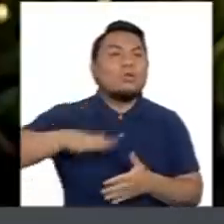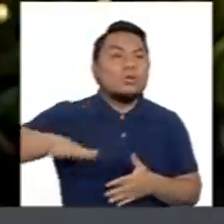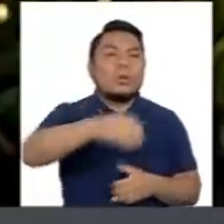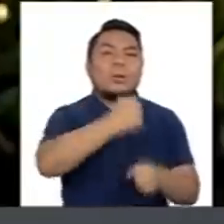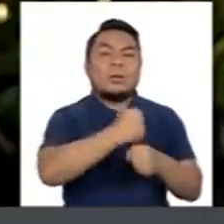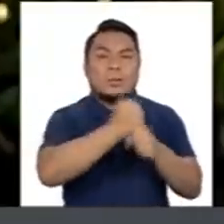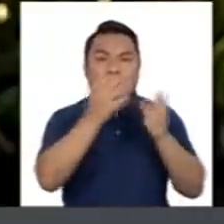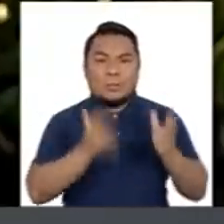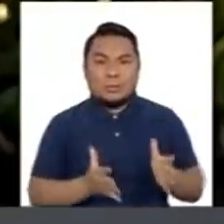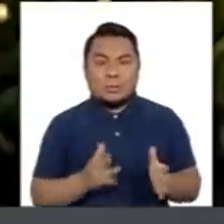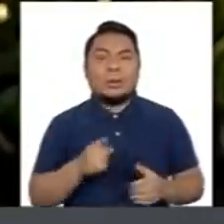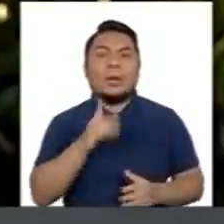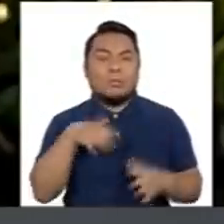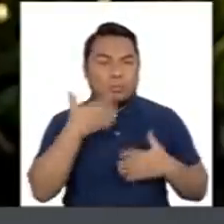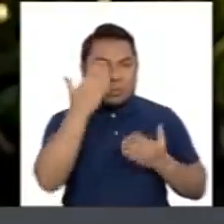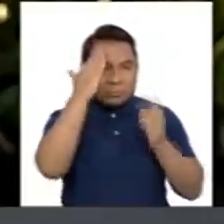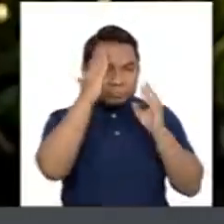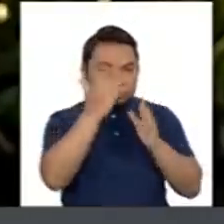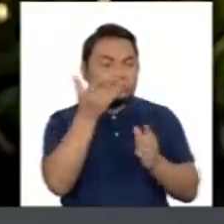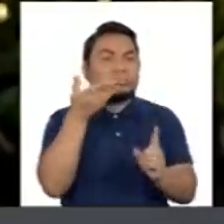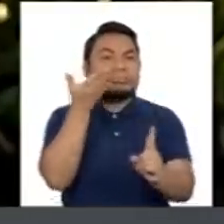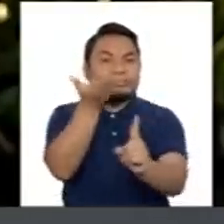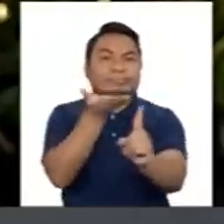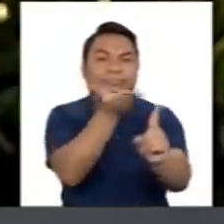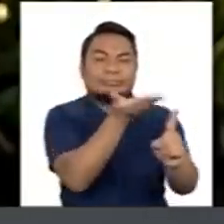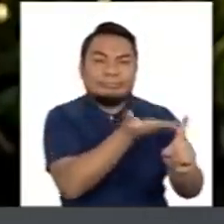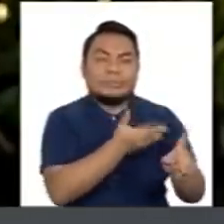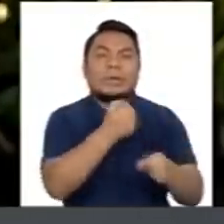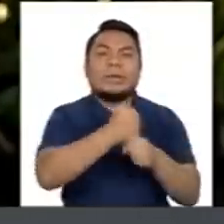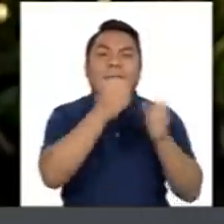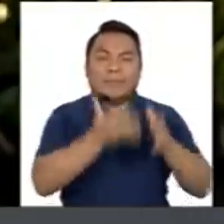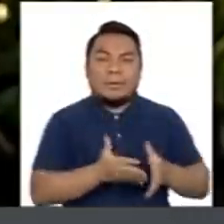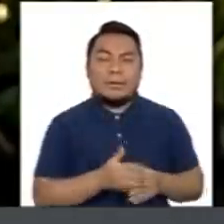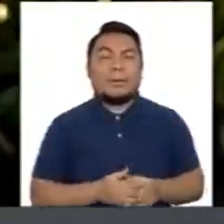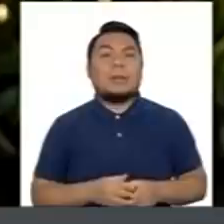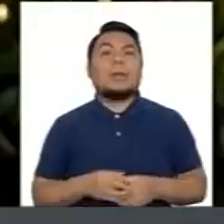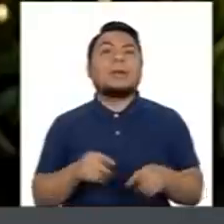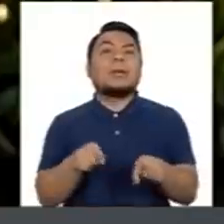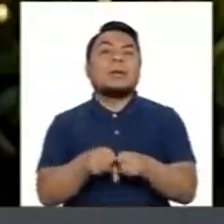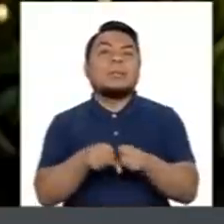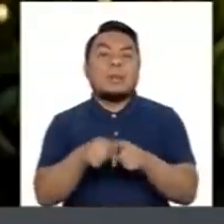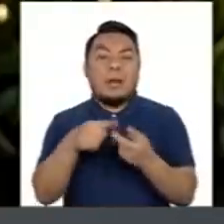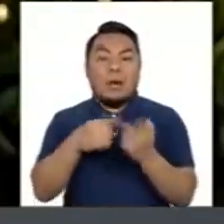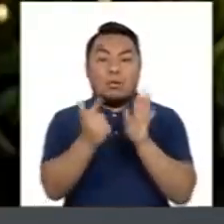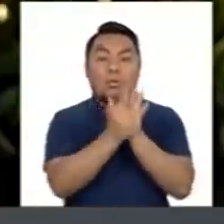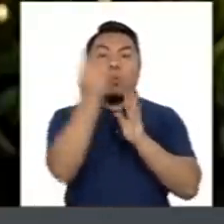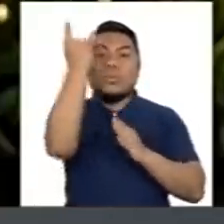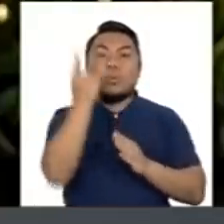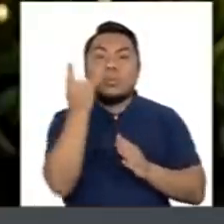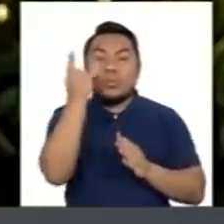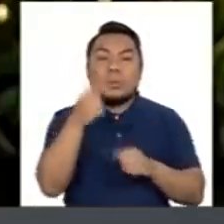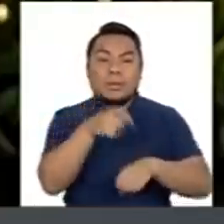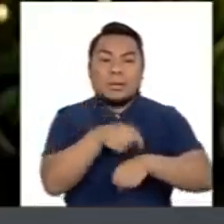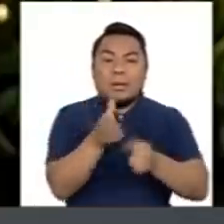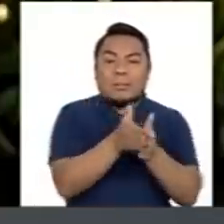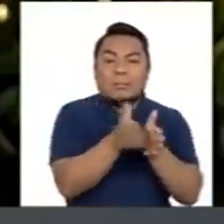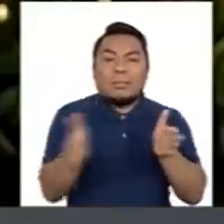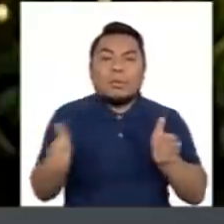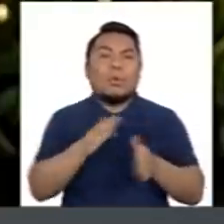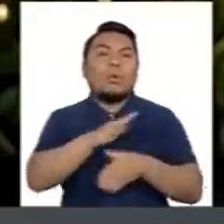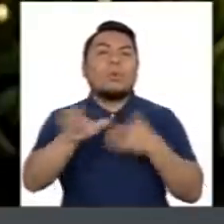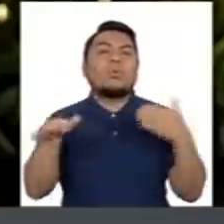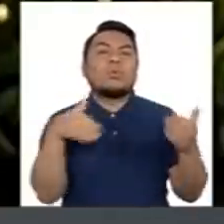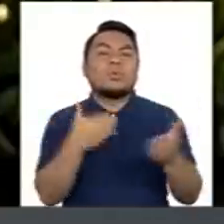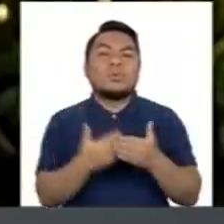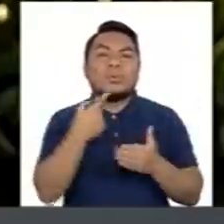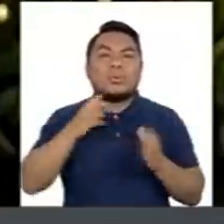y funcionarios del Poder Ejecutivo. En el llamado periodo del interregno parlamentario, a través de un decreto de urgencia, se amplió a todo el espectro